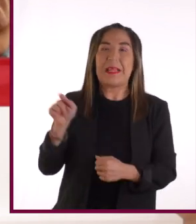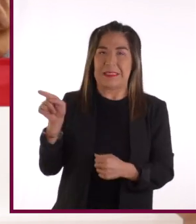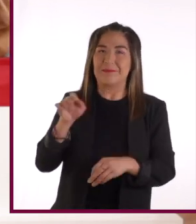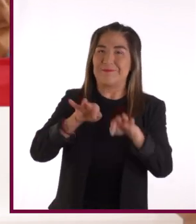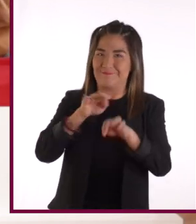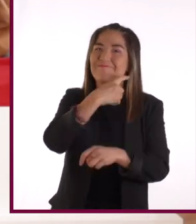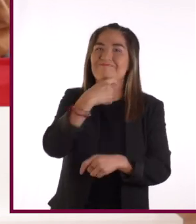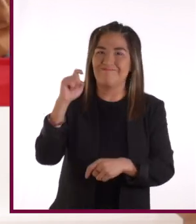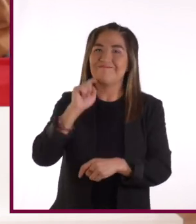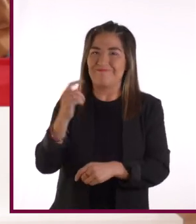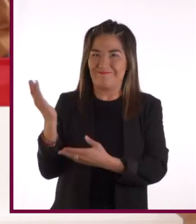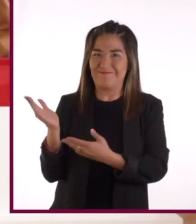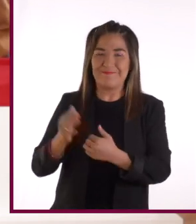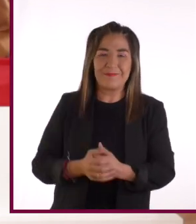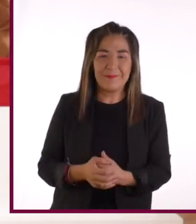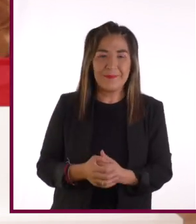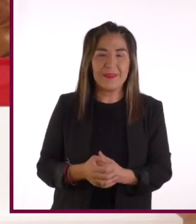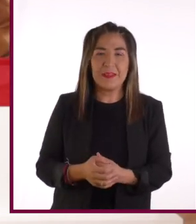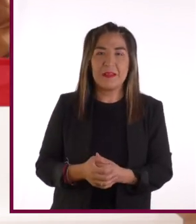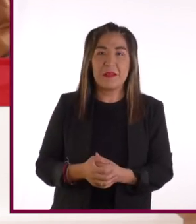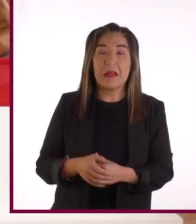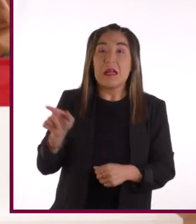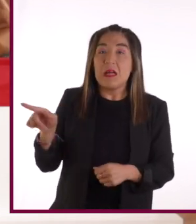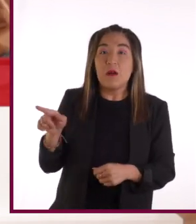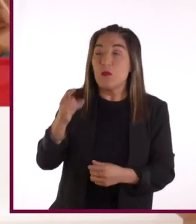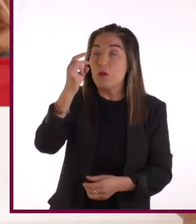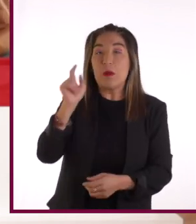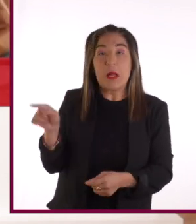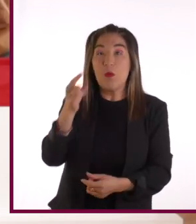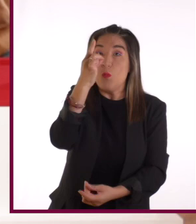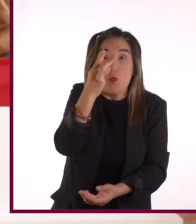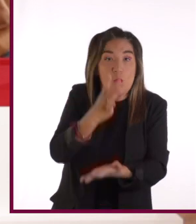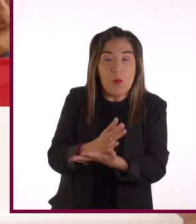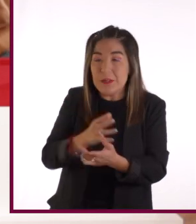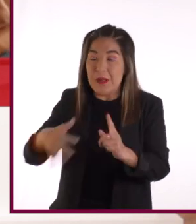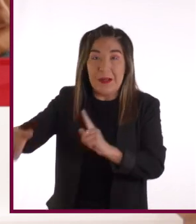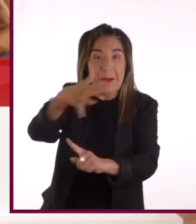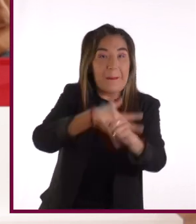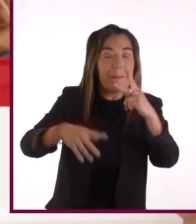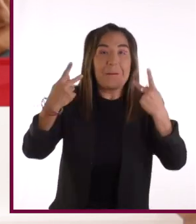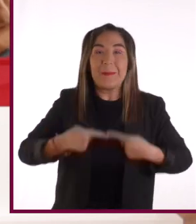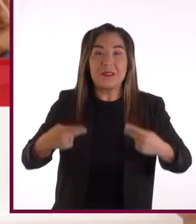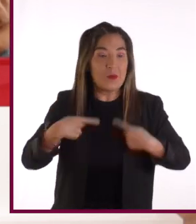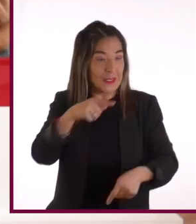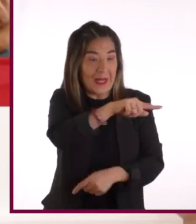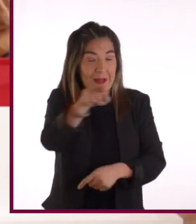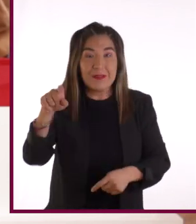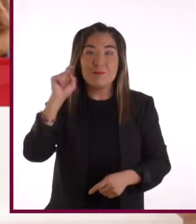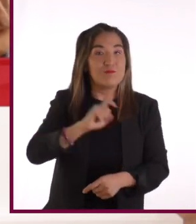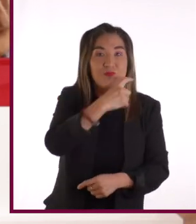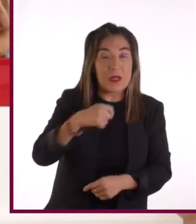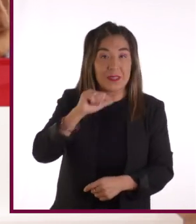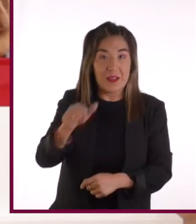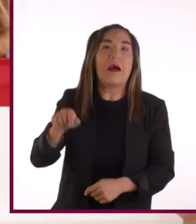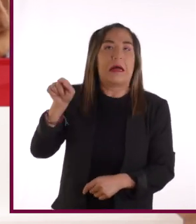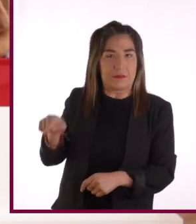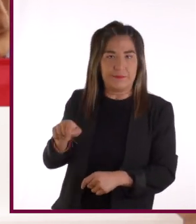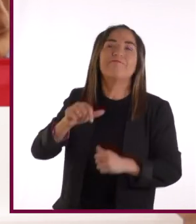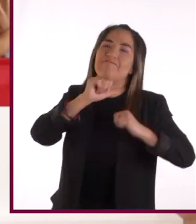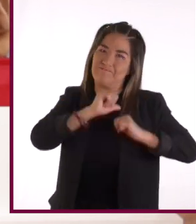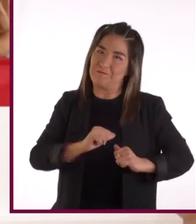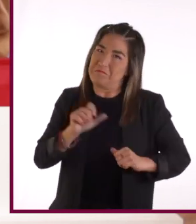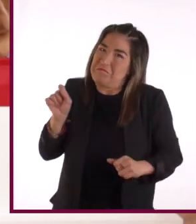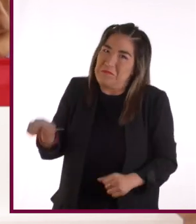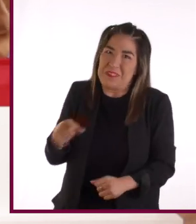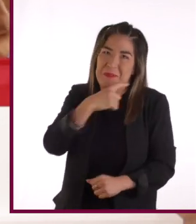barbero. Si consideramos que el barbero solo puede rasurar a todos aquellos que no se rasuran, significa que él se